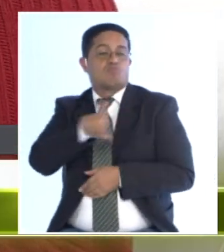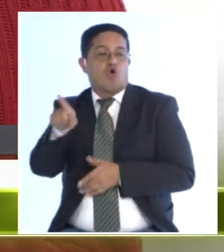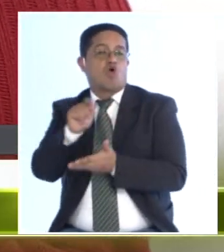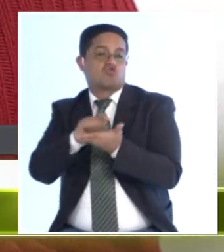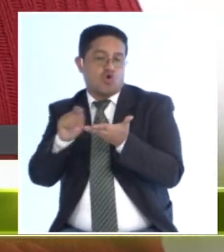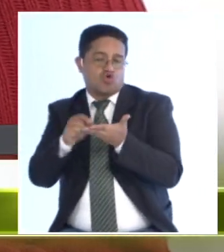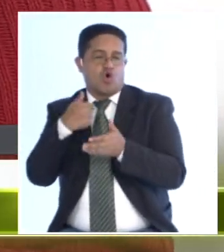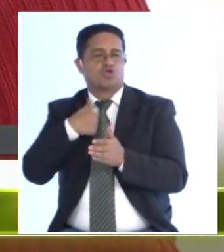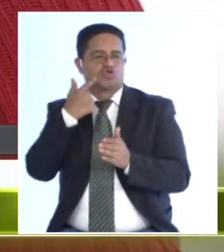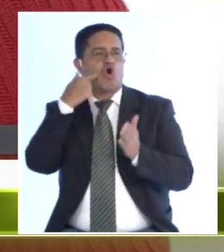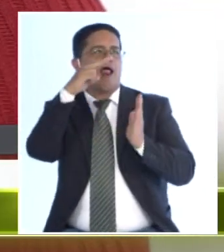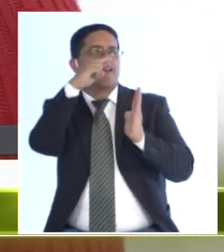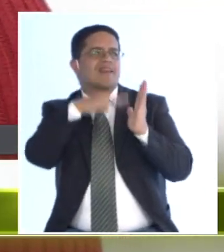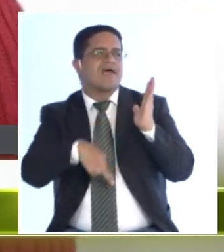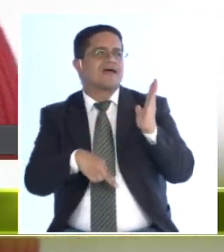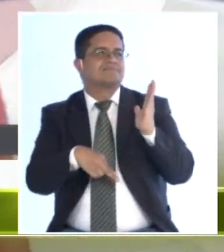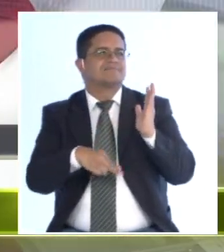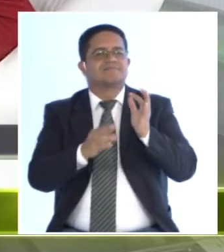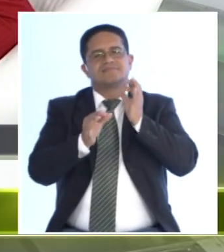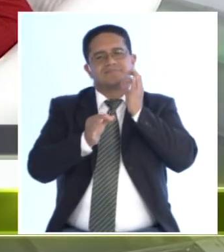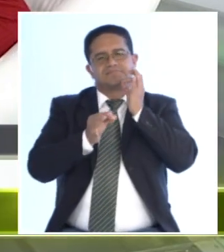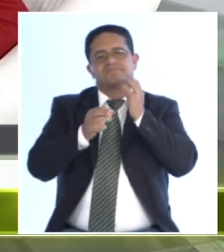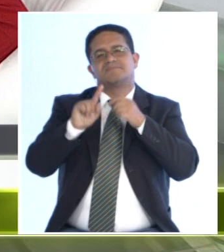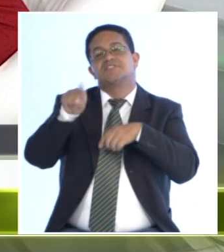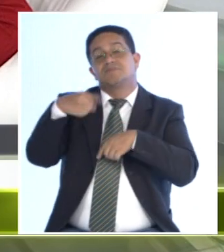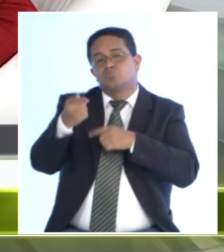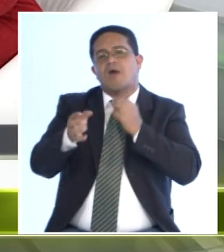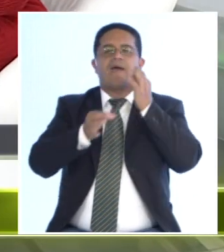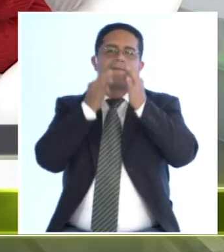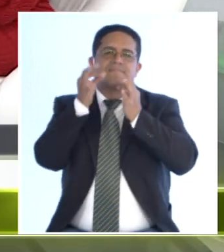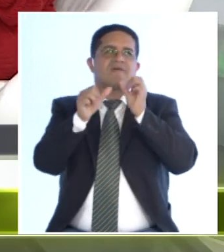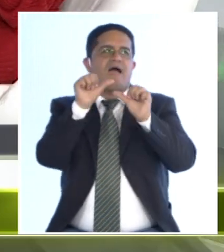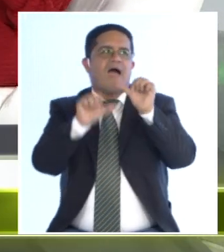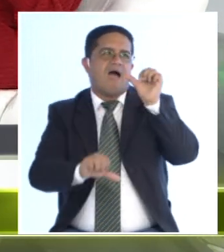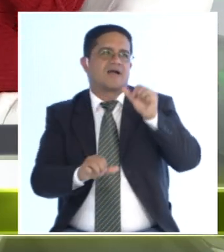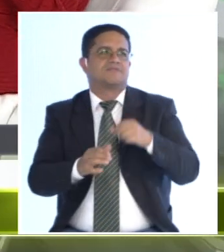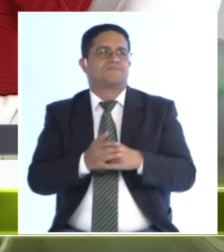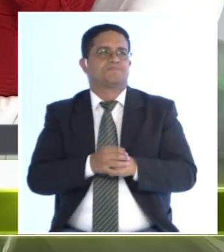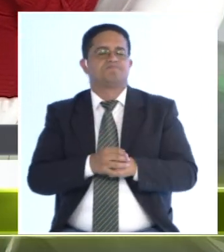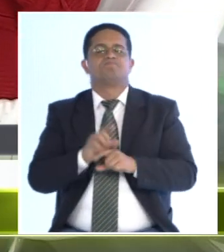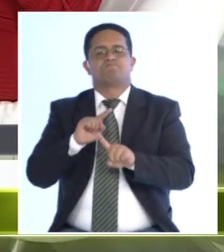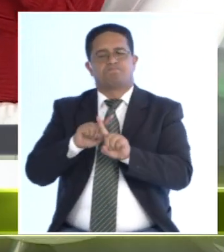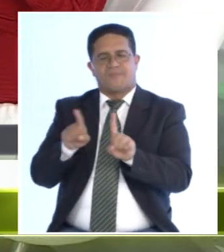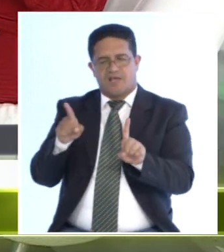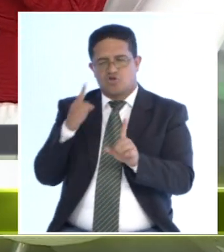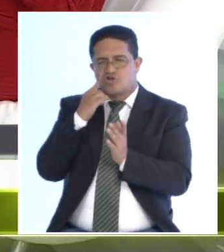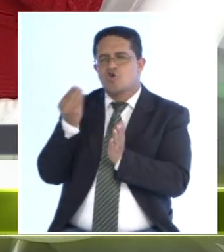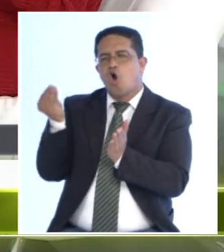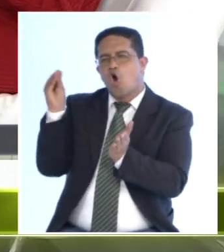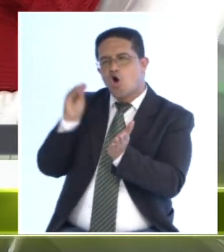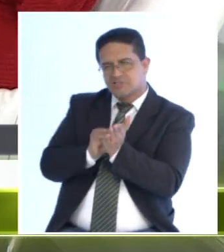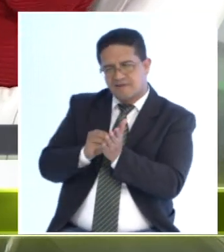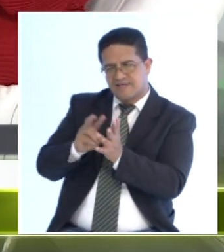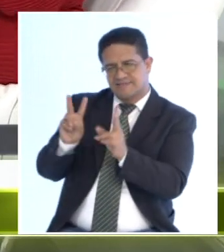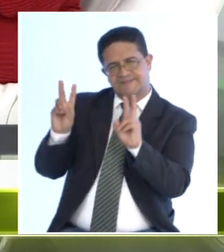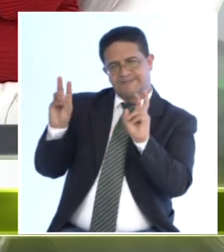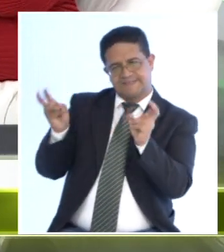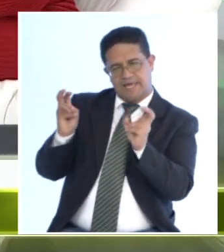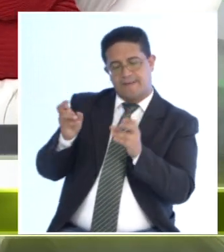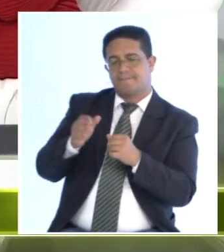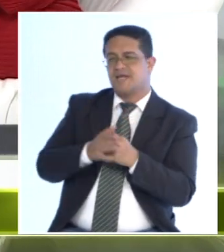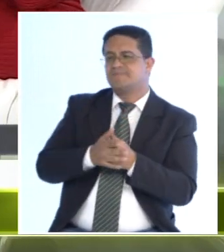voy a leer para hablar sobre el reemplazo de esta articulación. Pero regresemos al tema que estamos hablando. Una